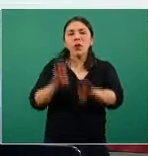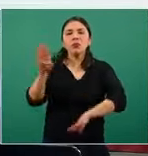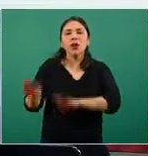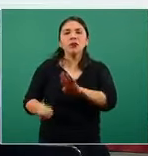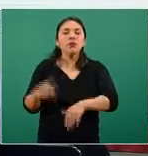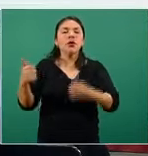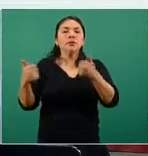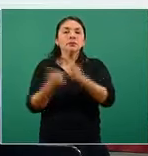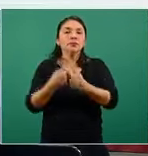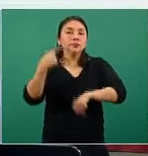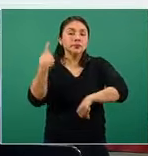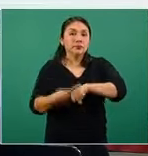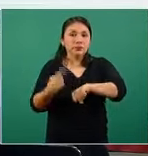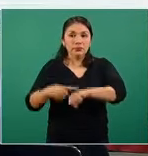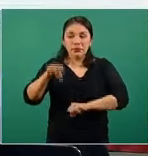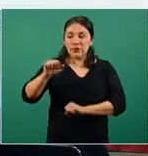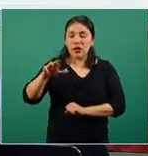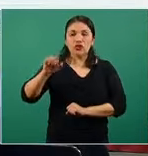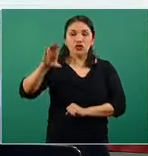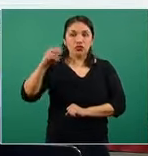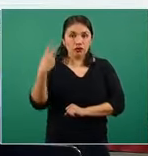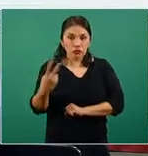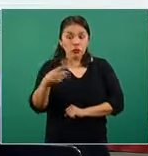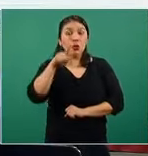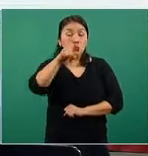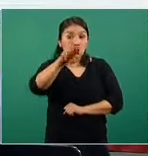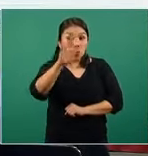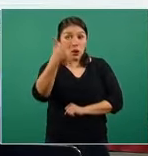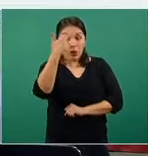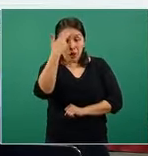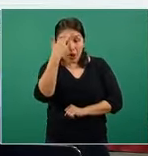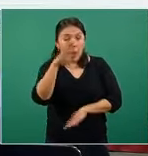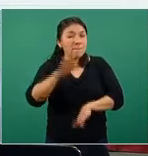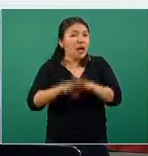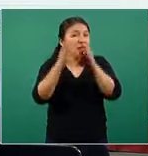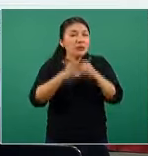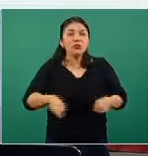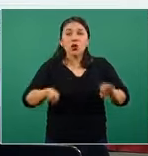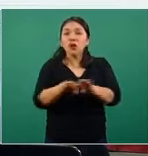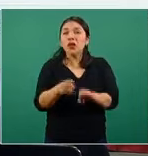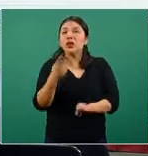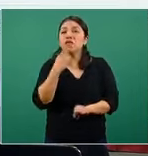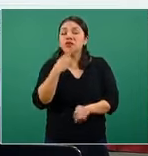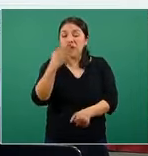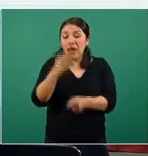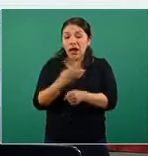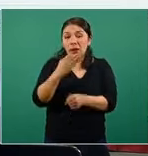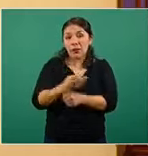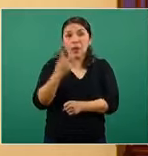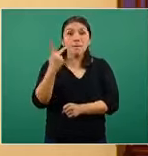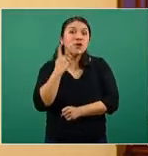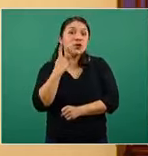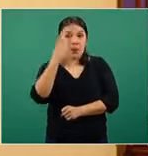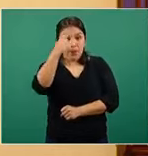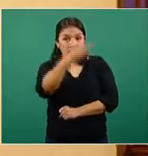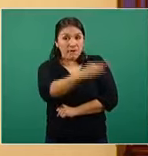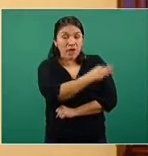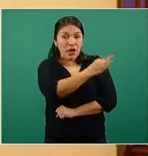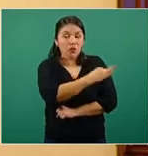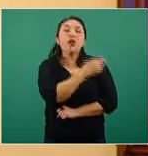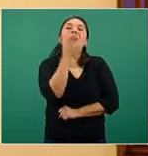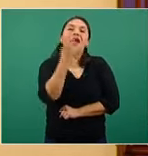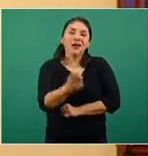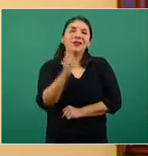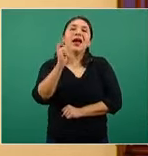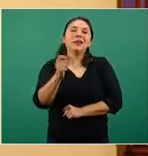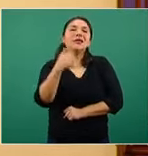letalidad de la enfermedad. Y si ustedes recuerdan, el objetivo principal de esta política nacional de vacunación es